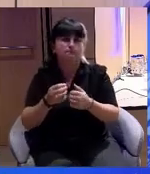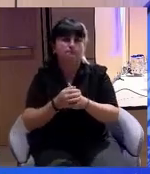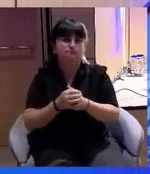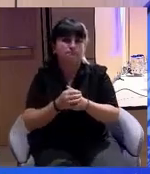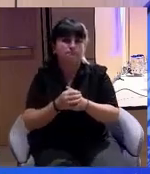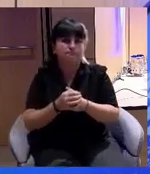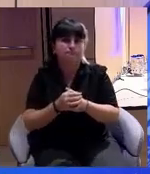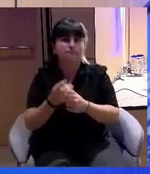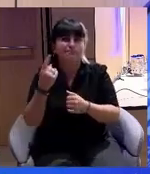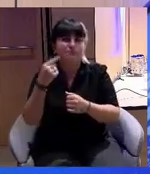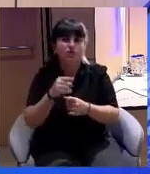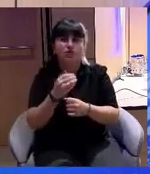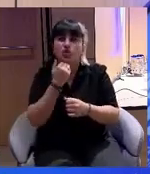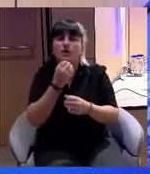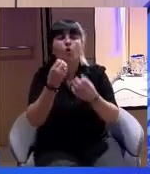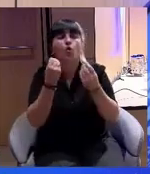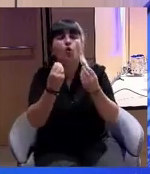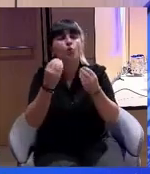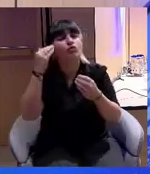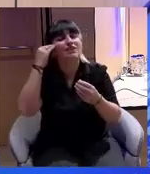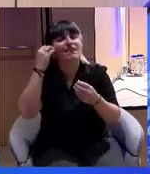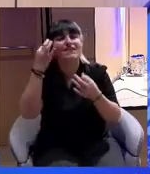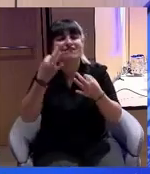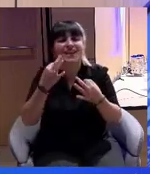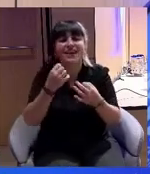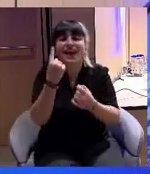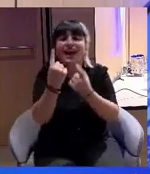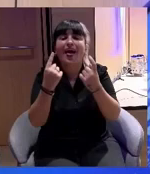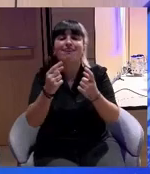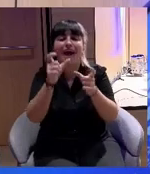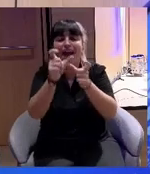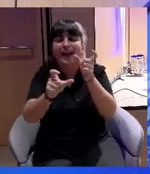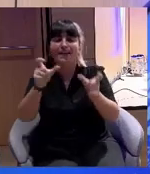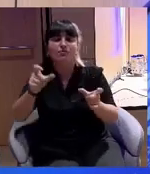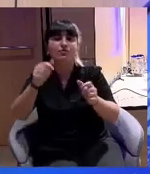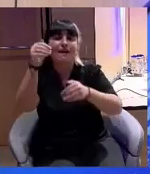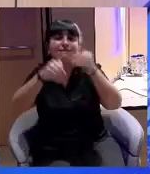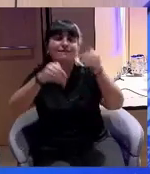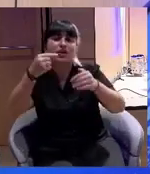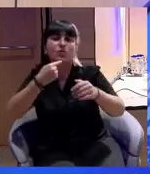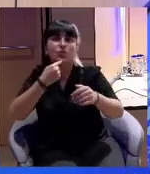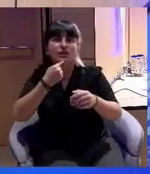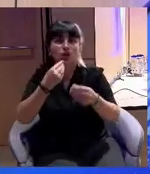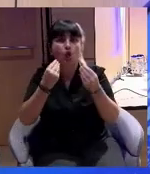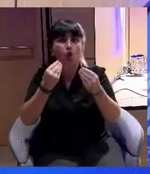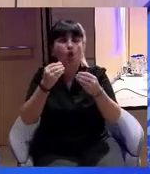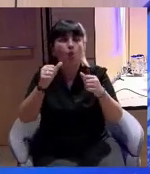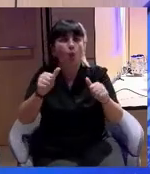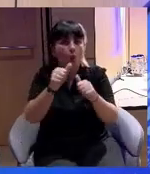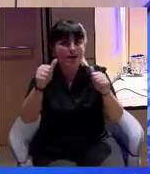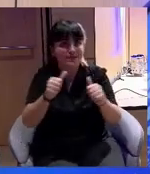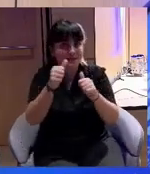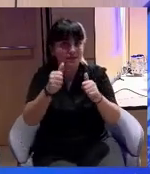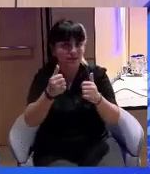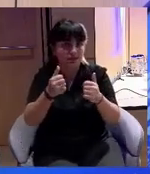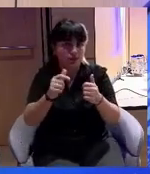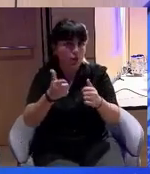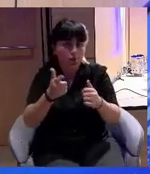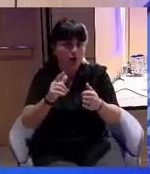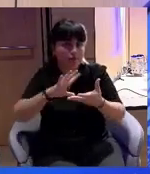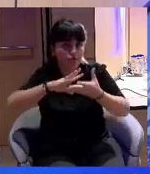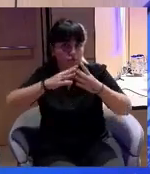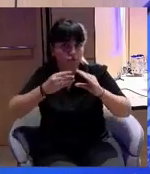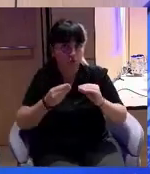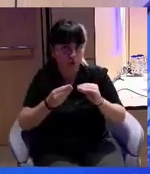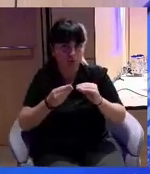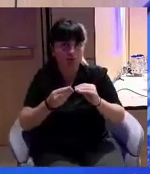qué candidato usó segmentación detallada y Por qué es importante que nosotros hagamos un control de segmentación detallada porque hay base de datos de personas